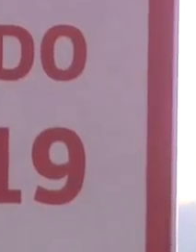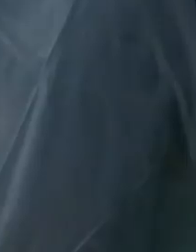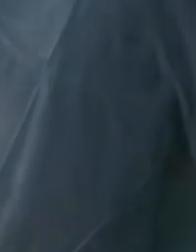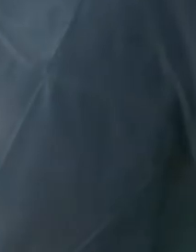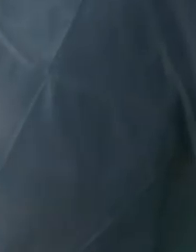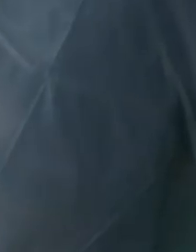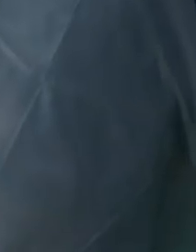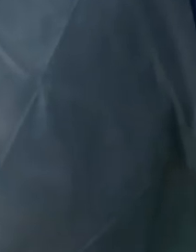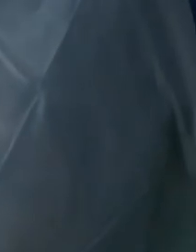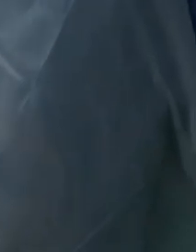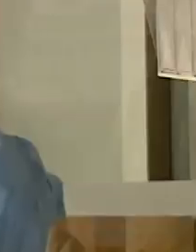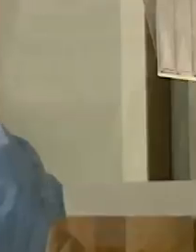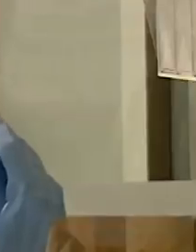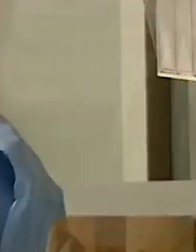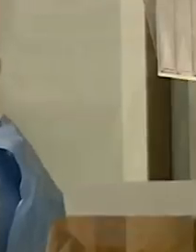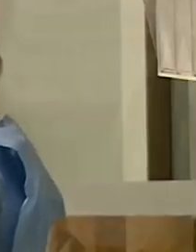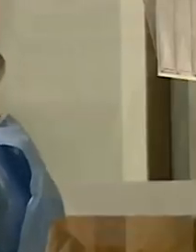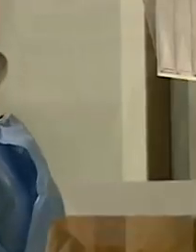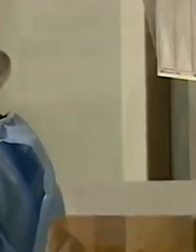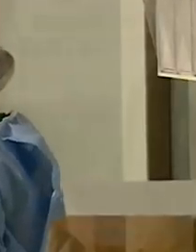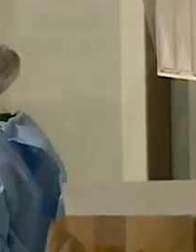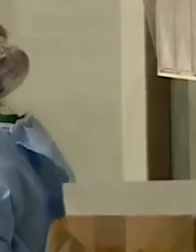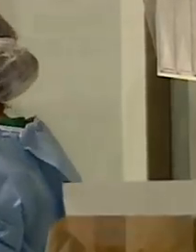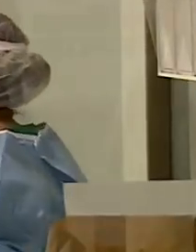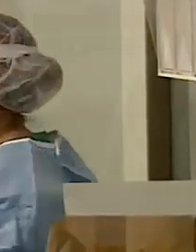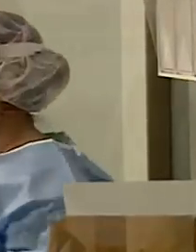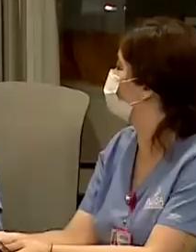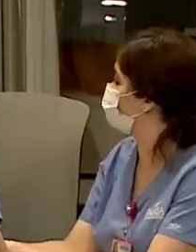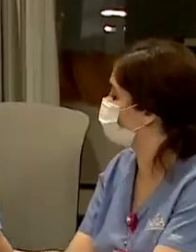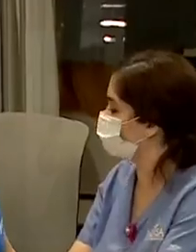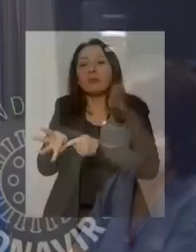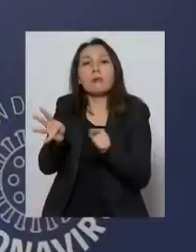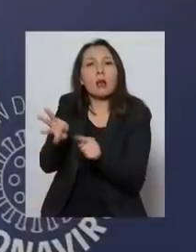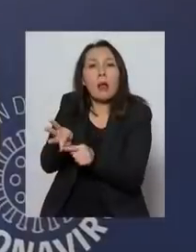nueva categoría y luego revisamos también las cifras de este nuevo balance.